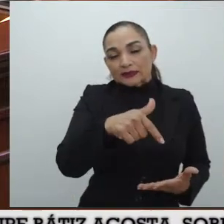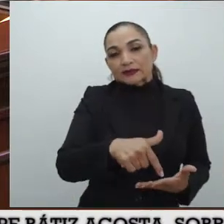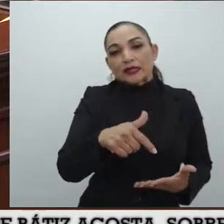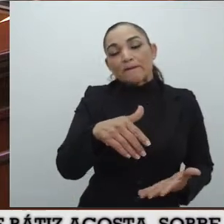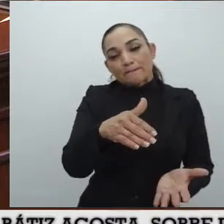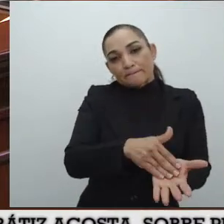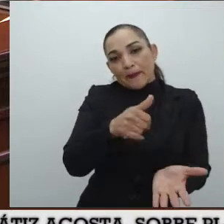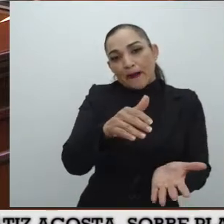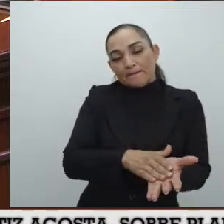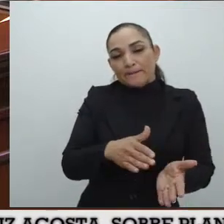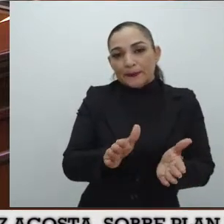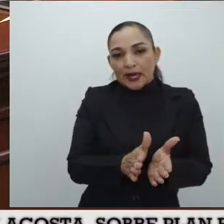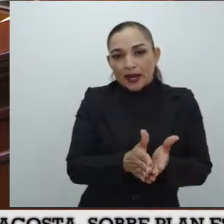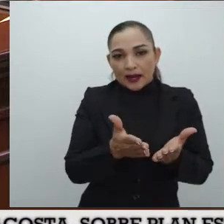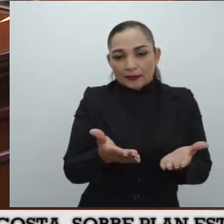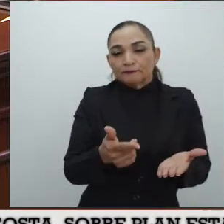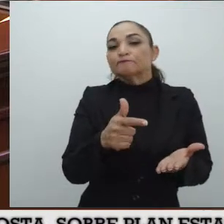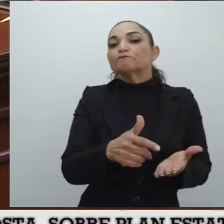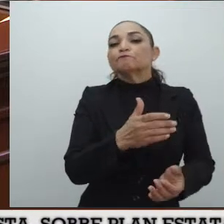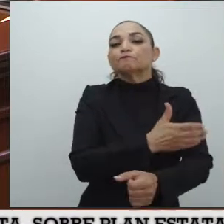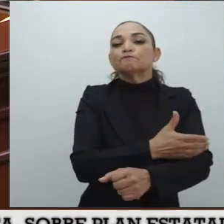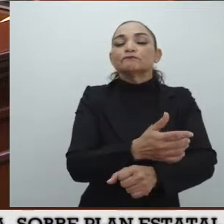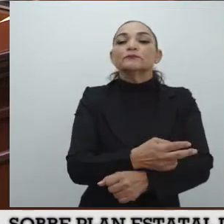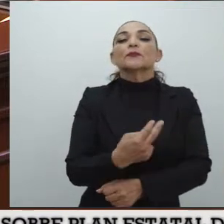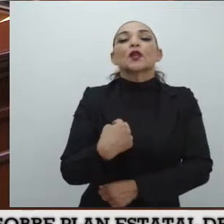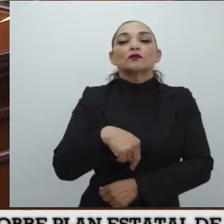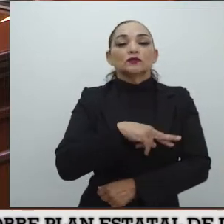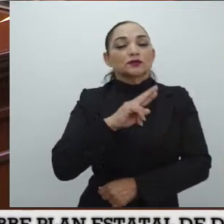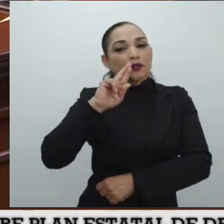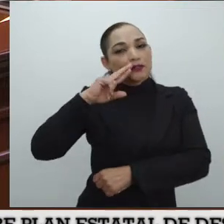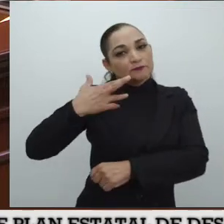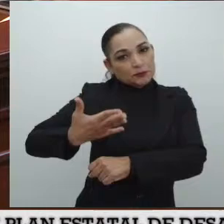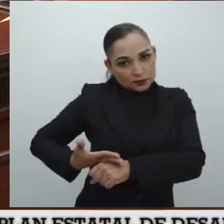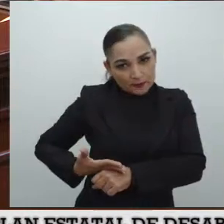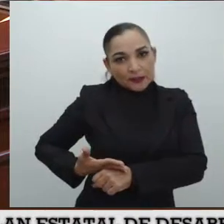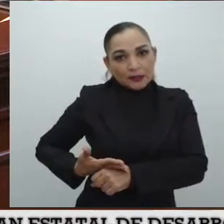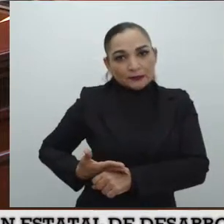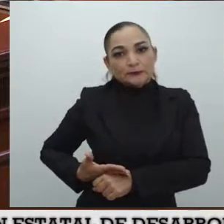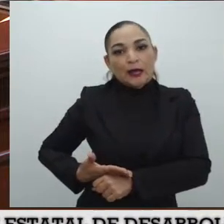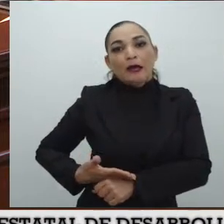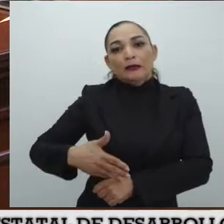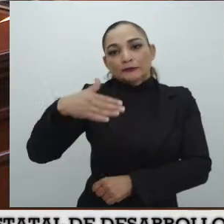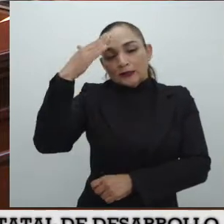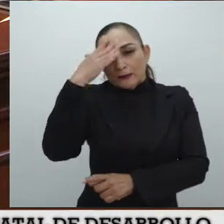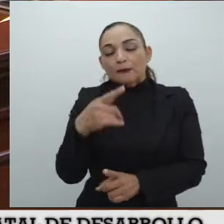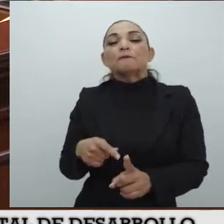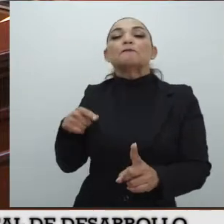Compañeros, es nuestra obligación saber a dónde vamos.